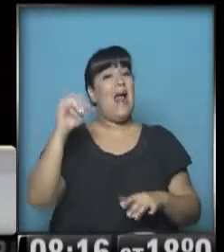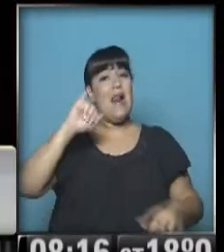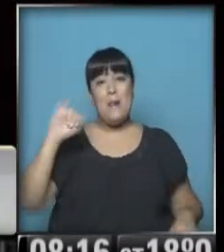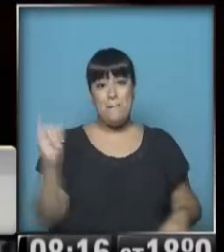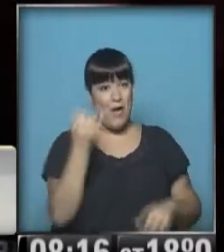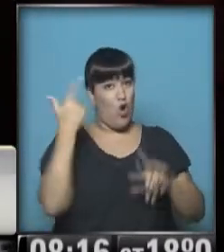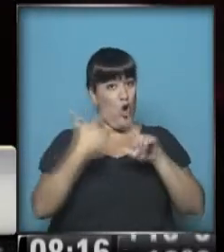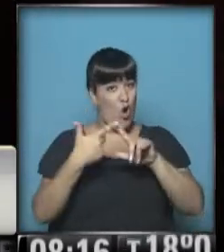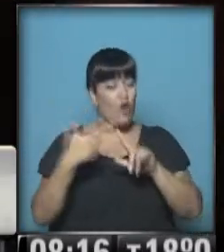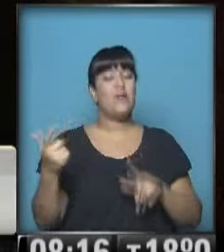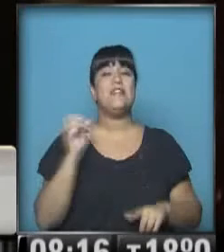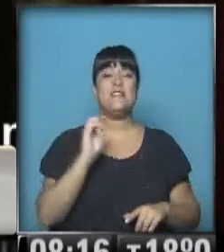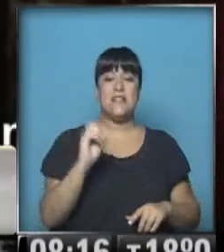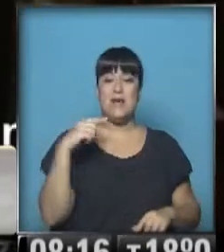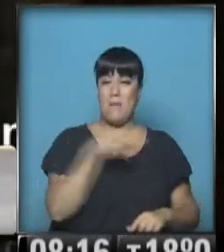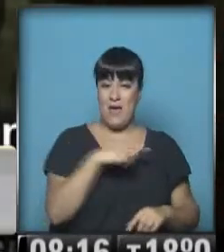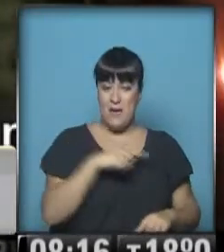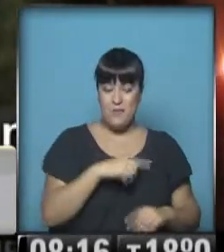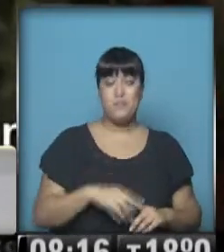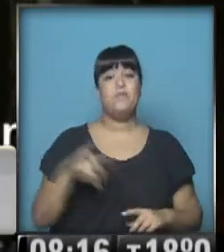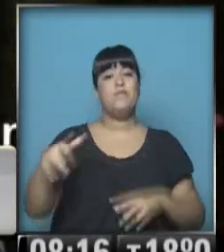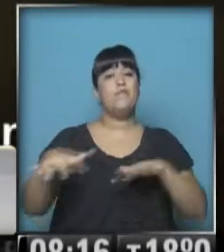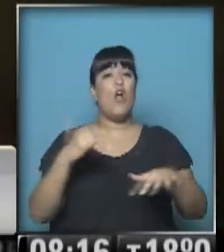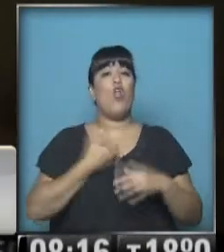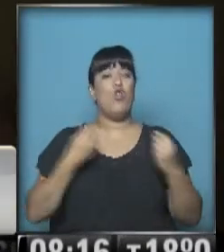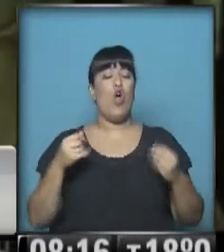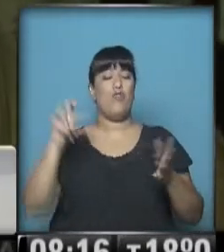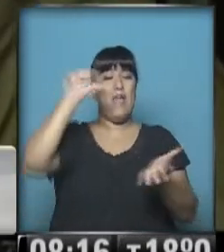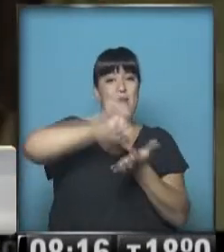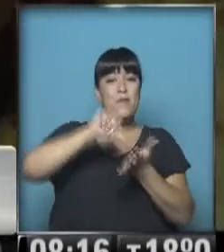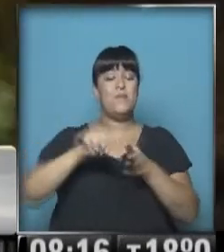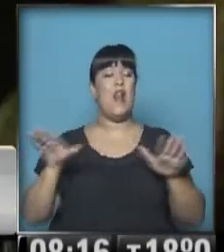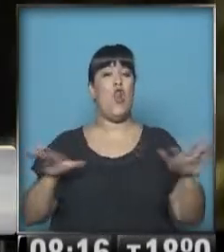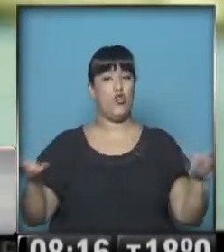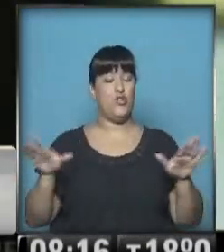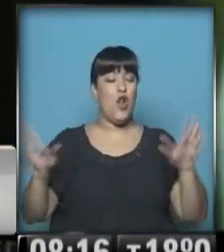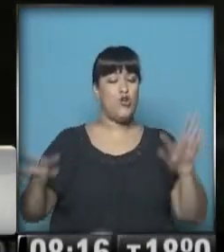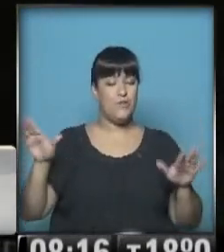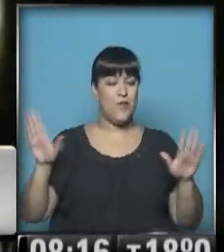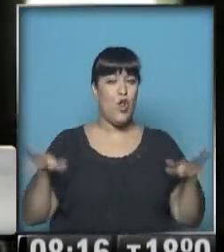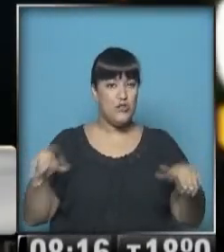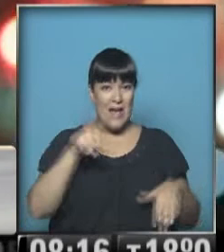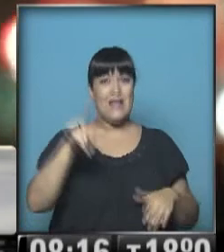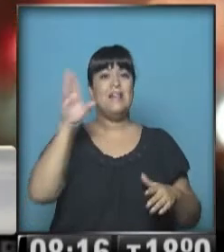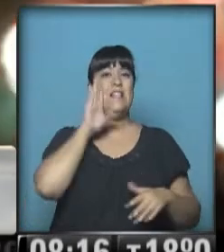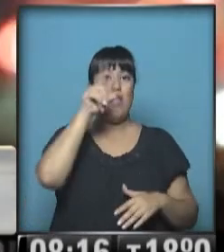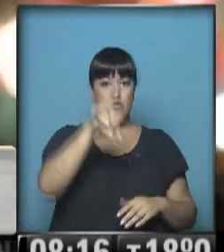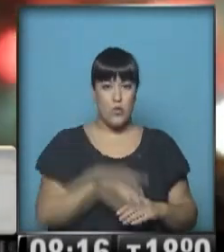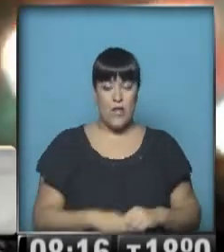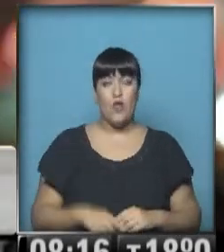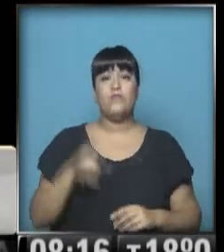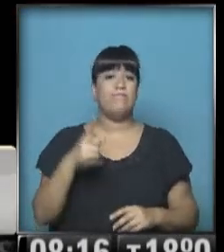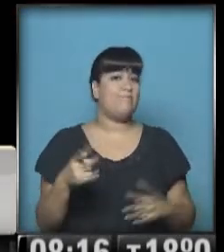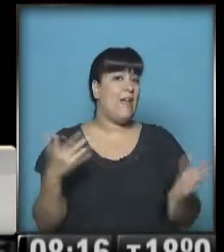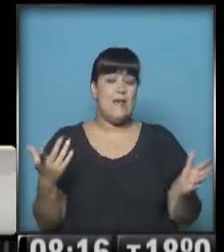la semana, que se llama Primicia Mortal. La acción transcurre en Los Ángeles, Estados Unidos. Allí, Jake Gyllenhaal, buen actor, hace lo que puede